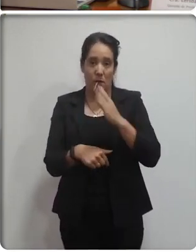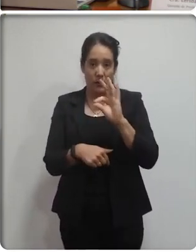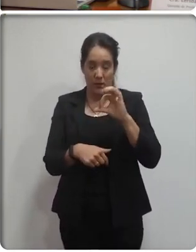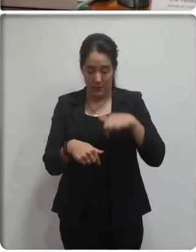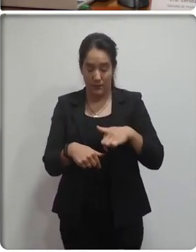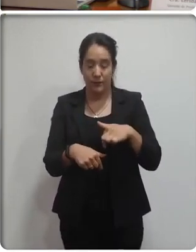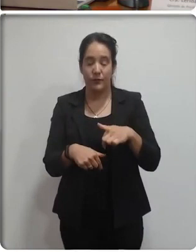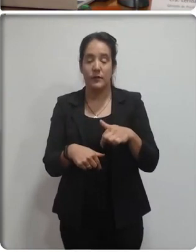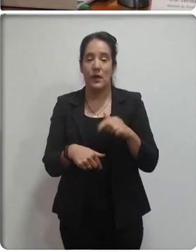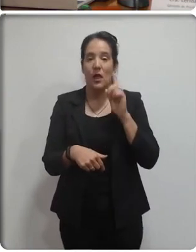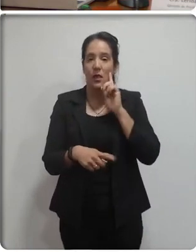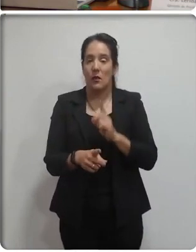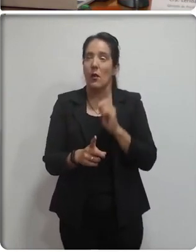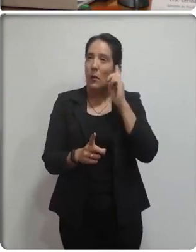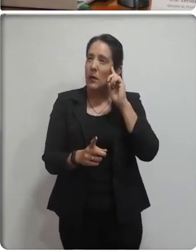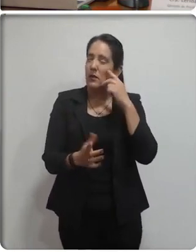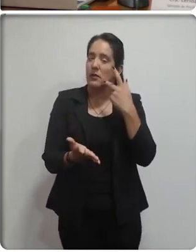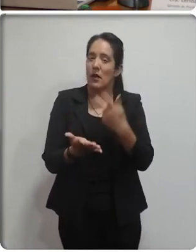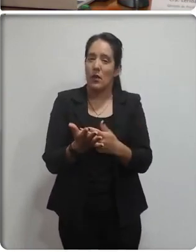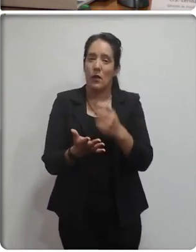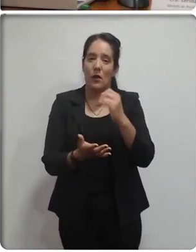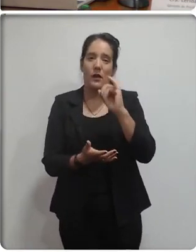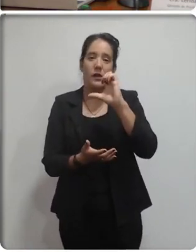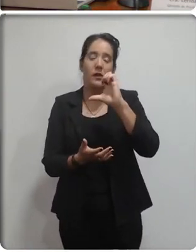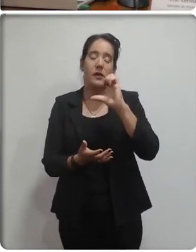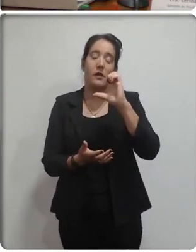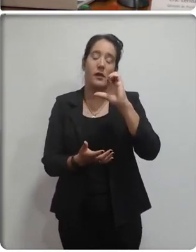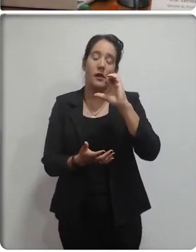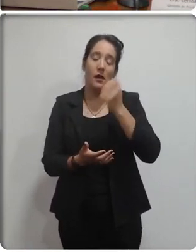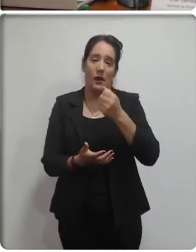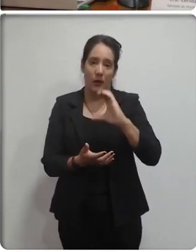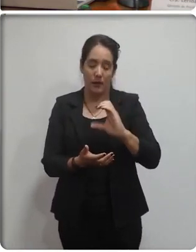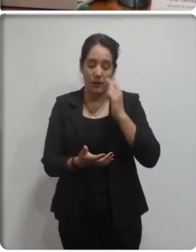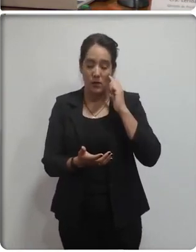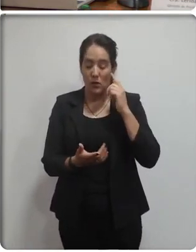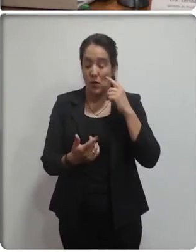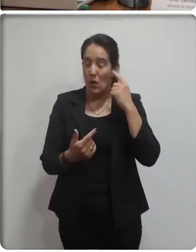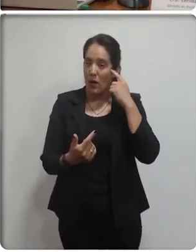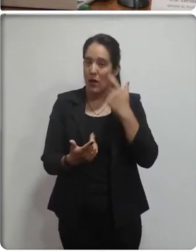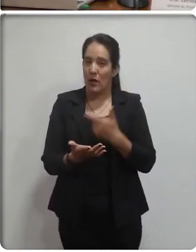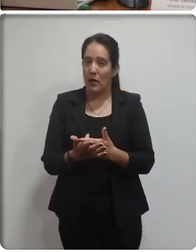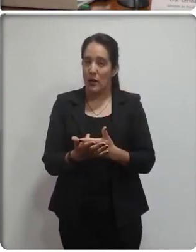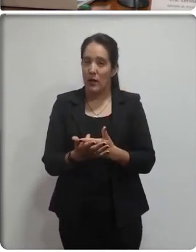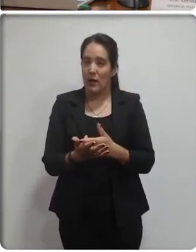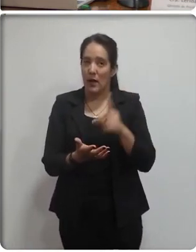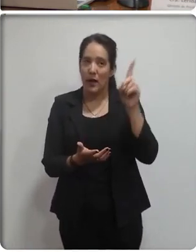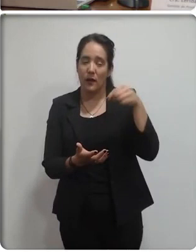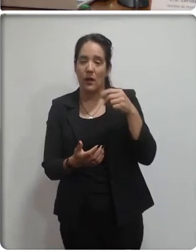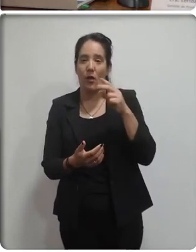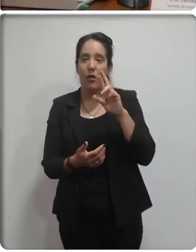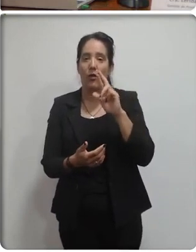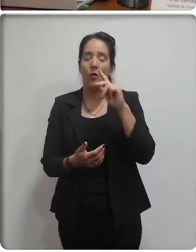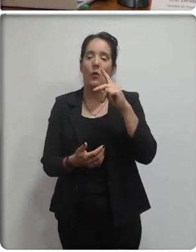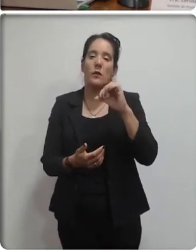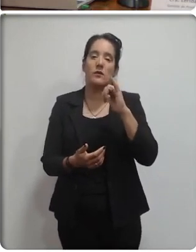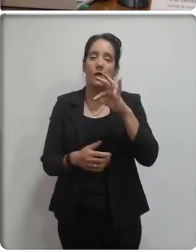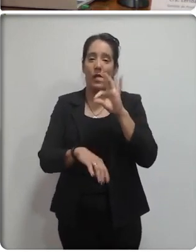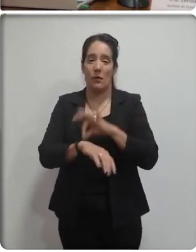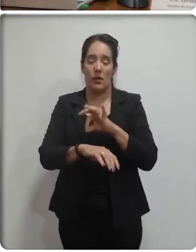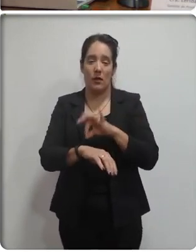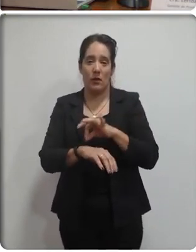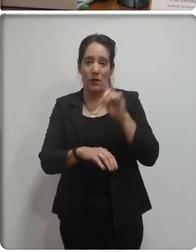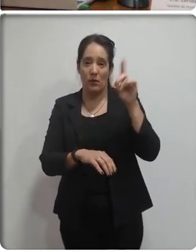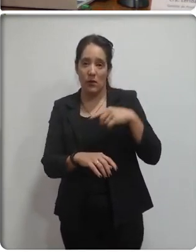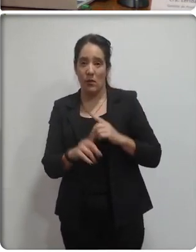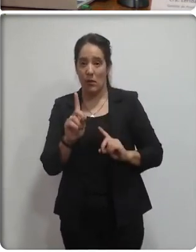con lo que es la estrategia PDIA, que en realidad es una estrategia que trajo el doctor Rubinstein, que viene de